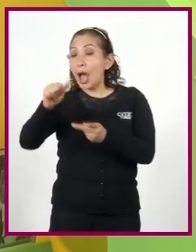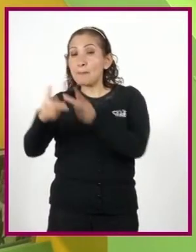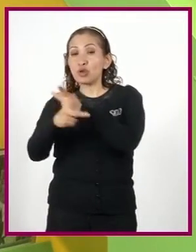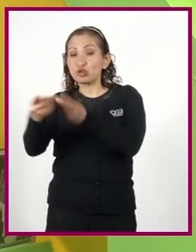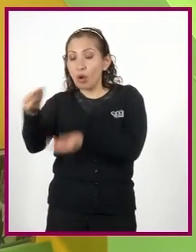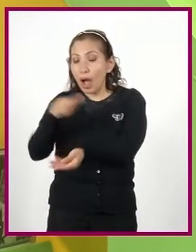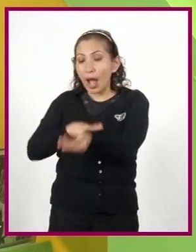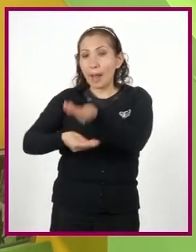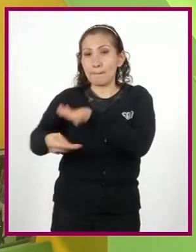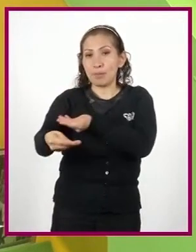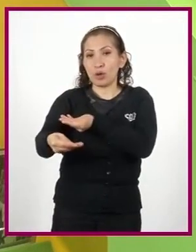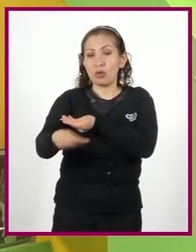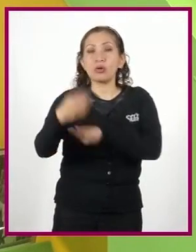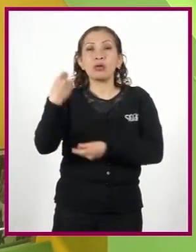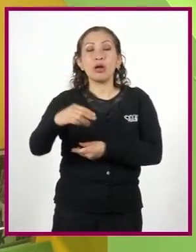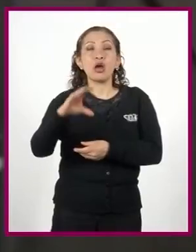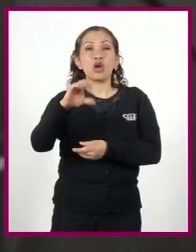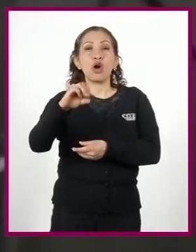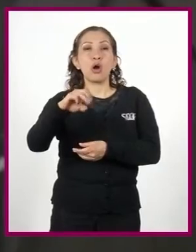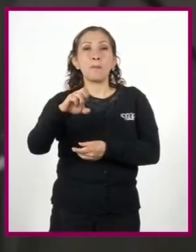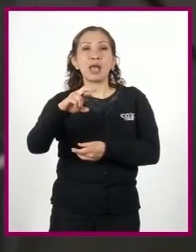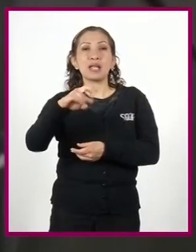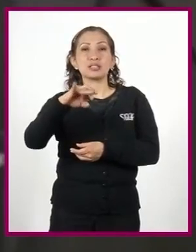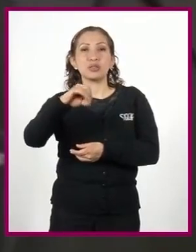otro. Comercio.